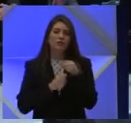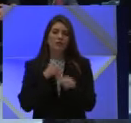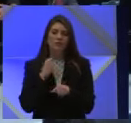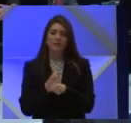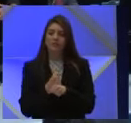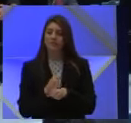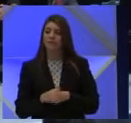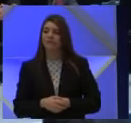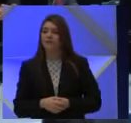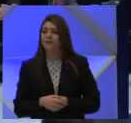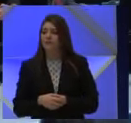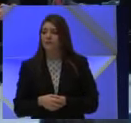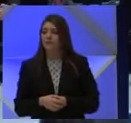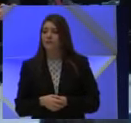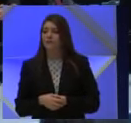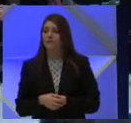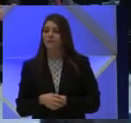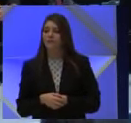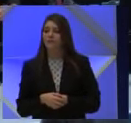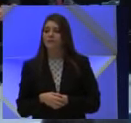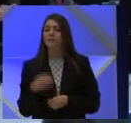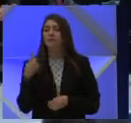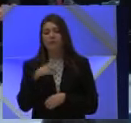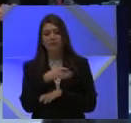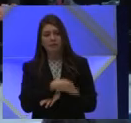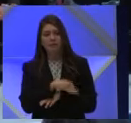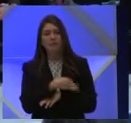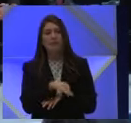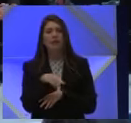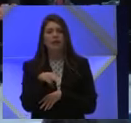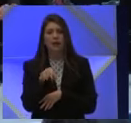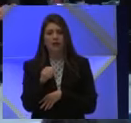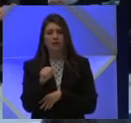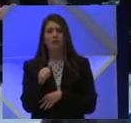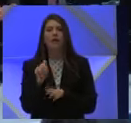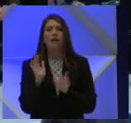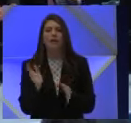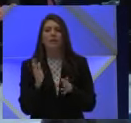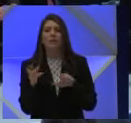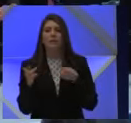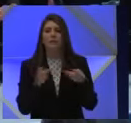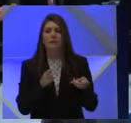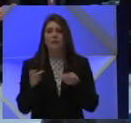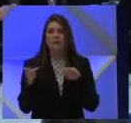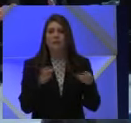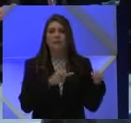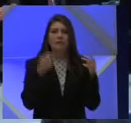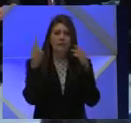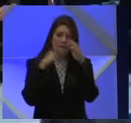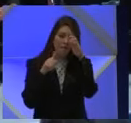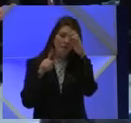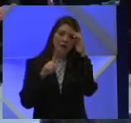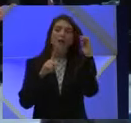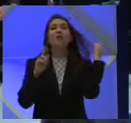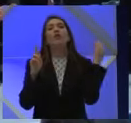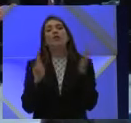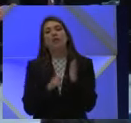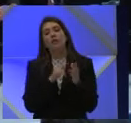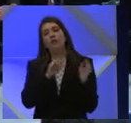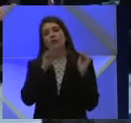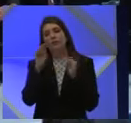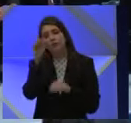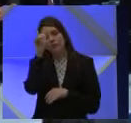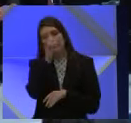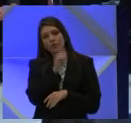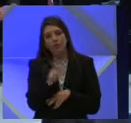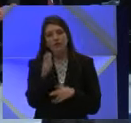mientras tanto la nasa también ya está haciendo sus planes para regresar a la luna y